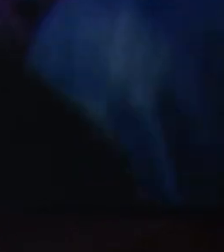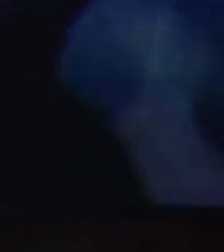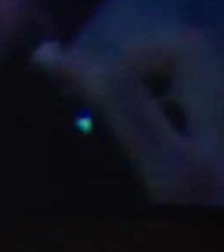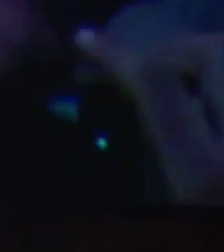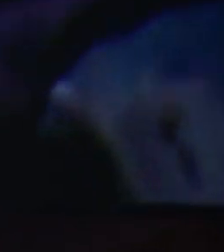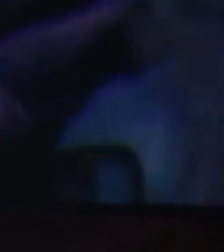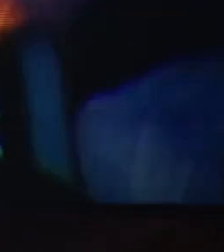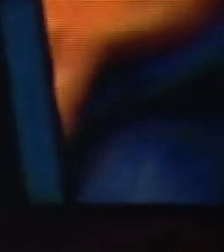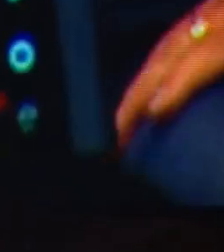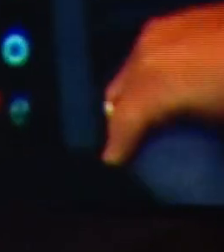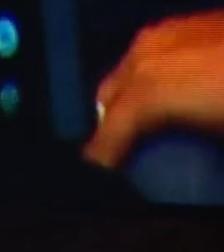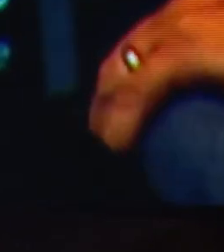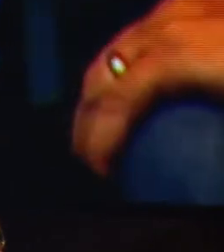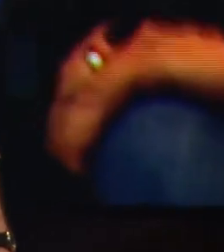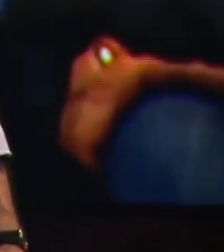¡Gracias!